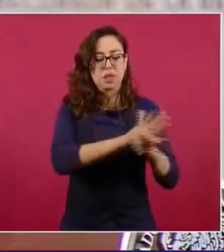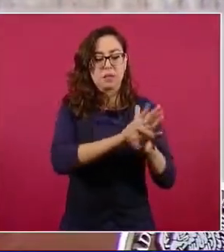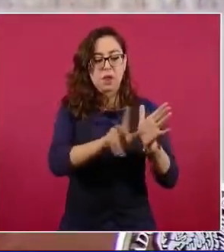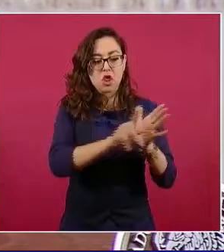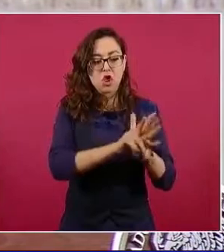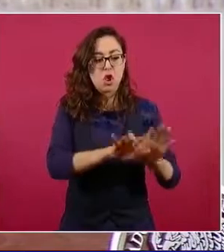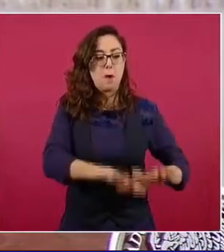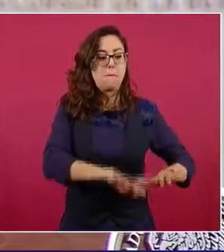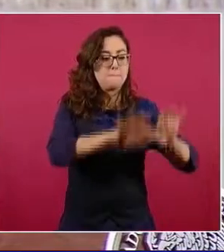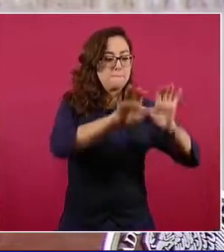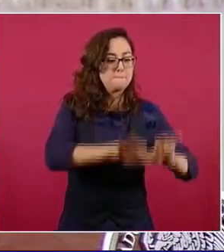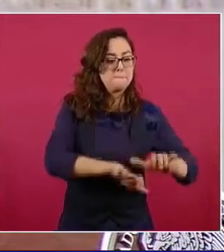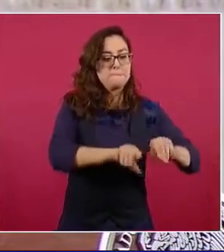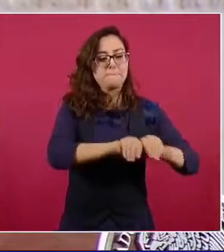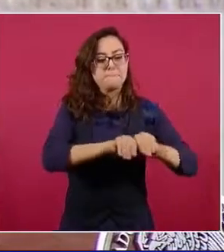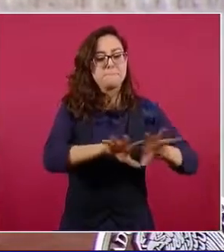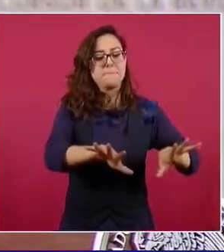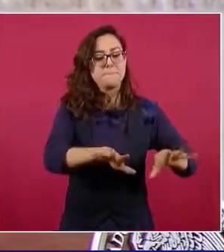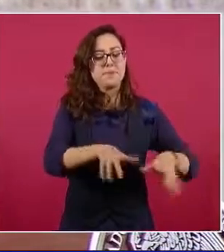columnistas,